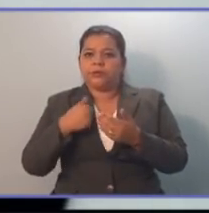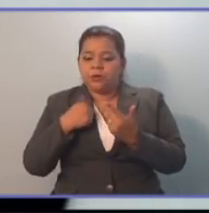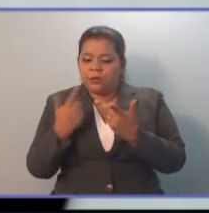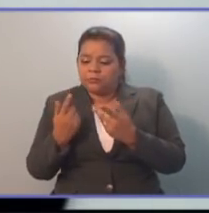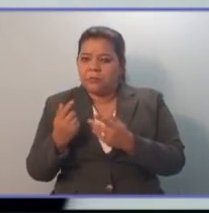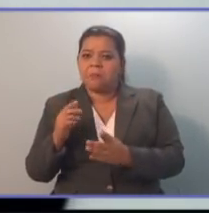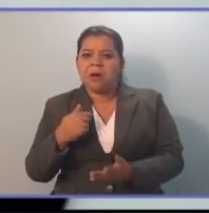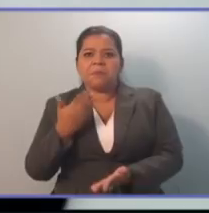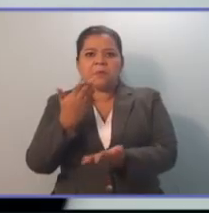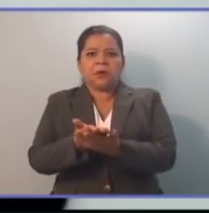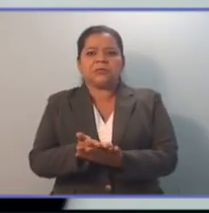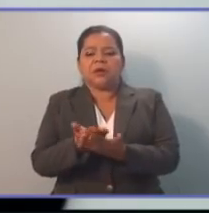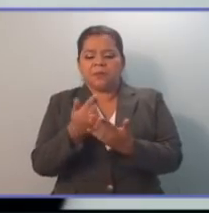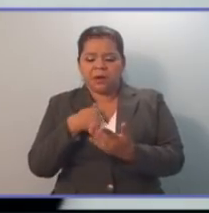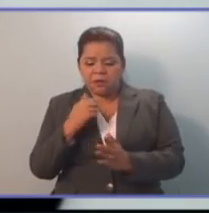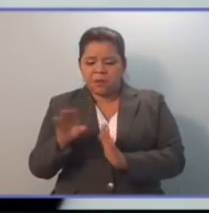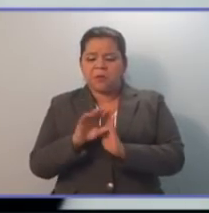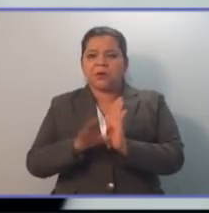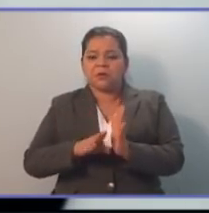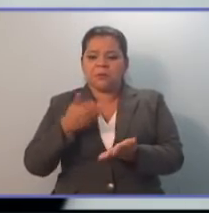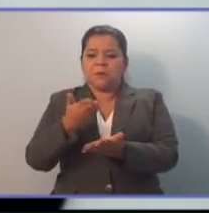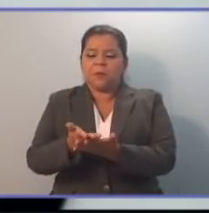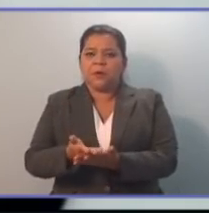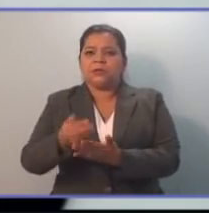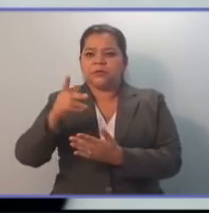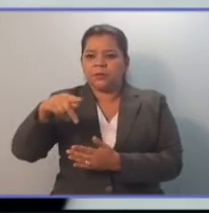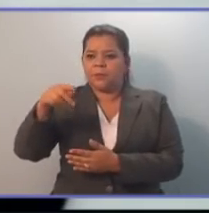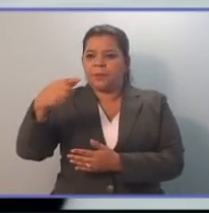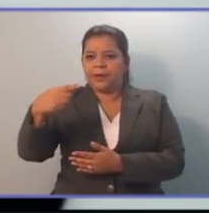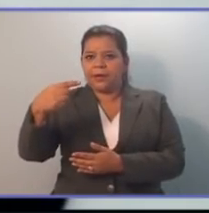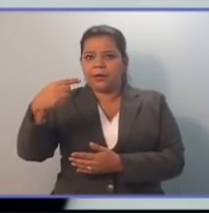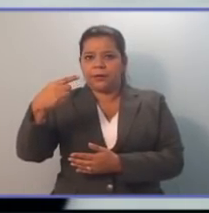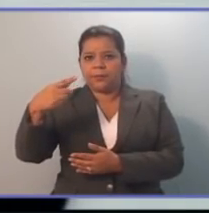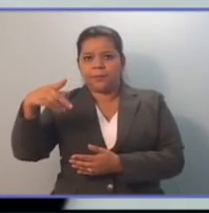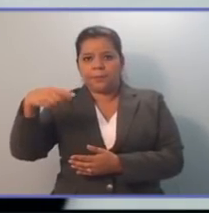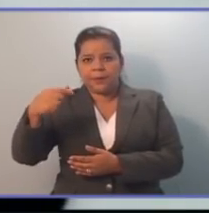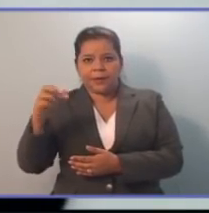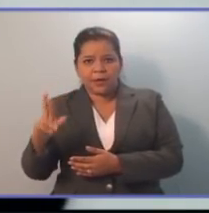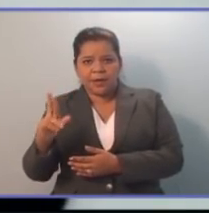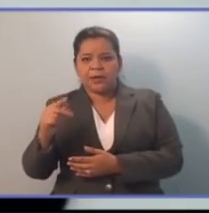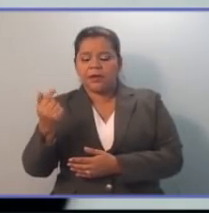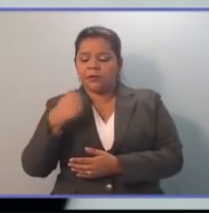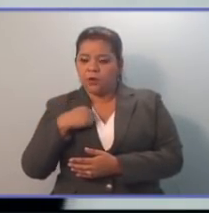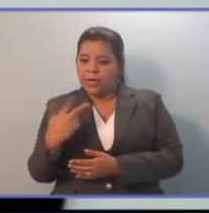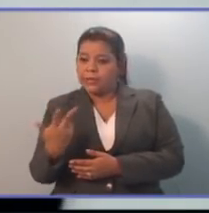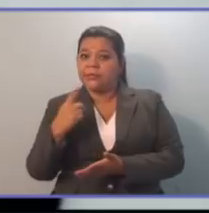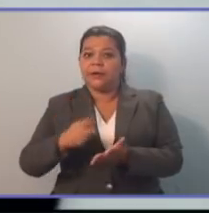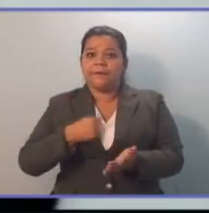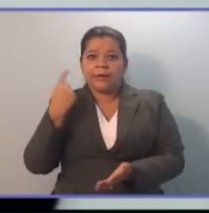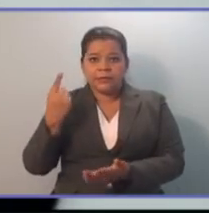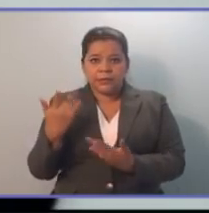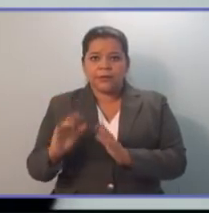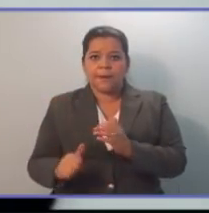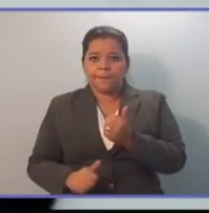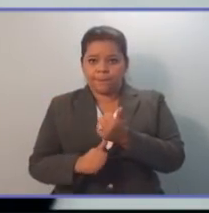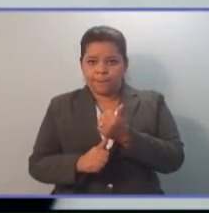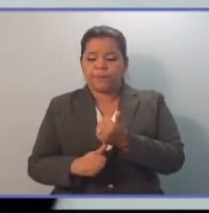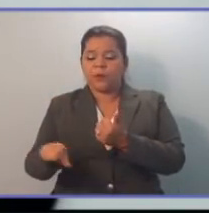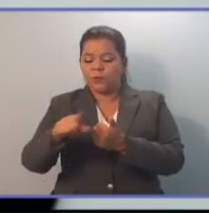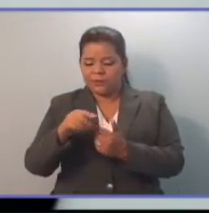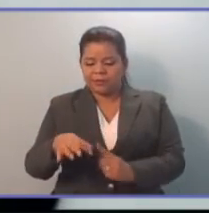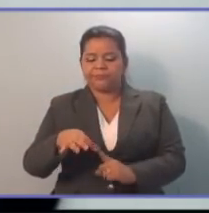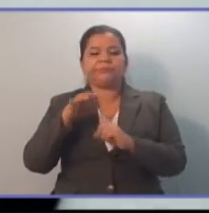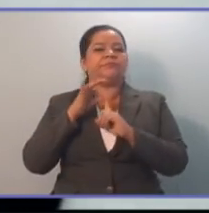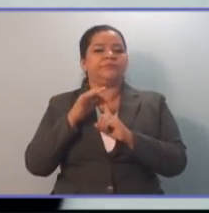Procuradora General de la República. Esta honorable asamblea por 3 ocasiones me nombra ustedes lo saben